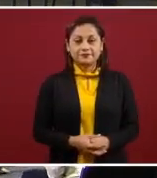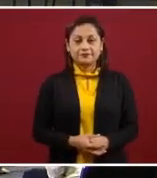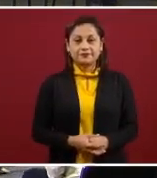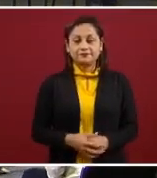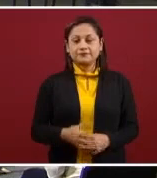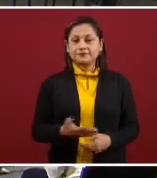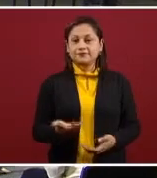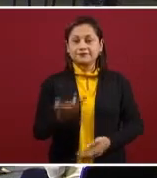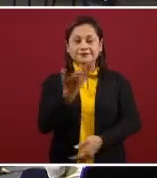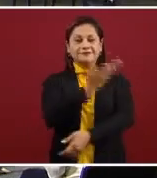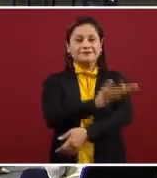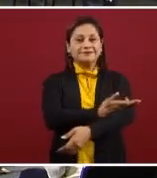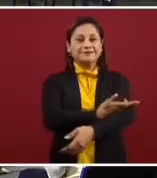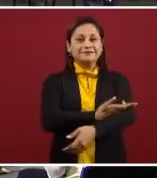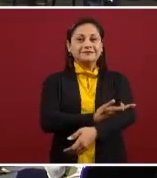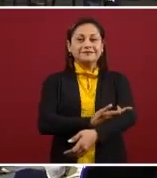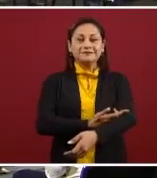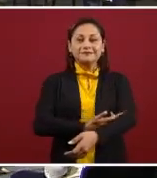Pues hizo un poco tarde porque